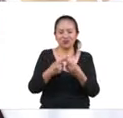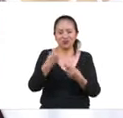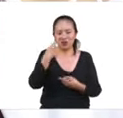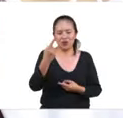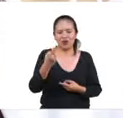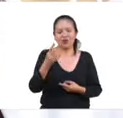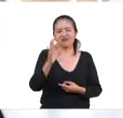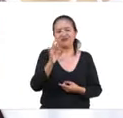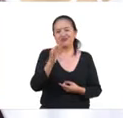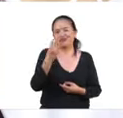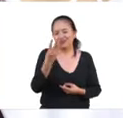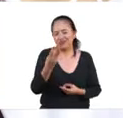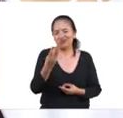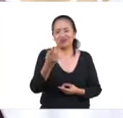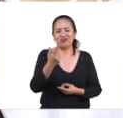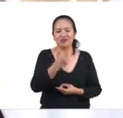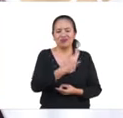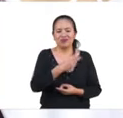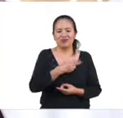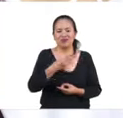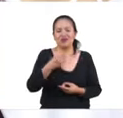los 43, de la guardería ABC.